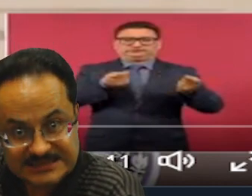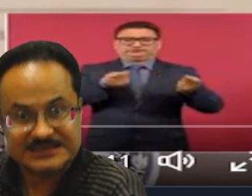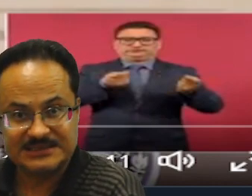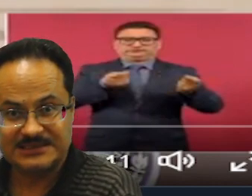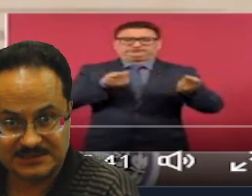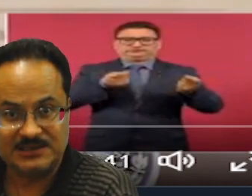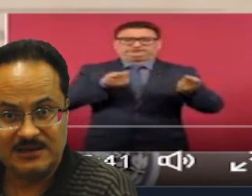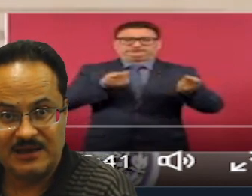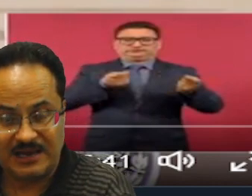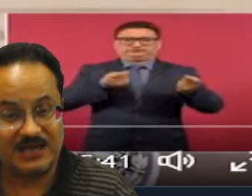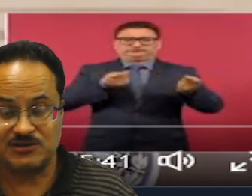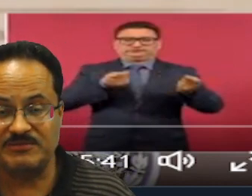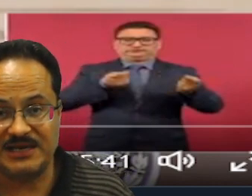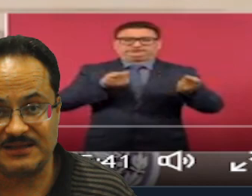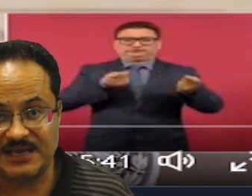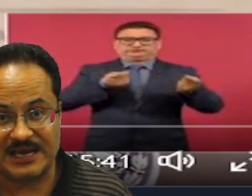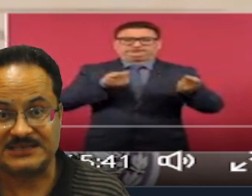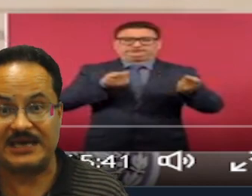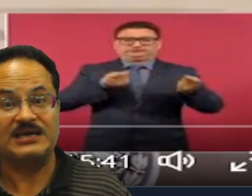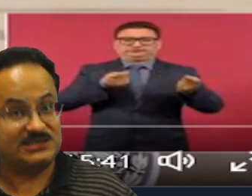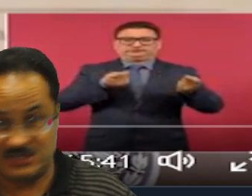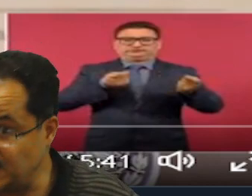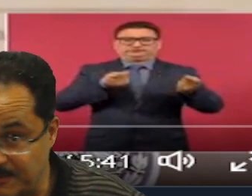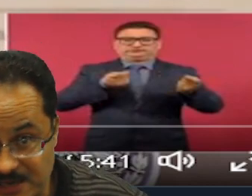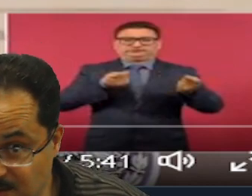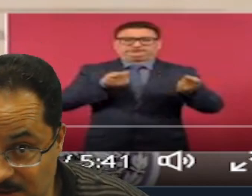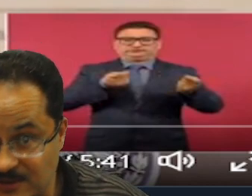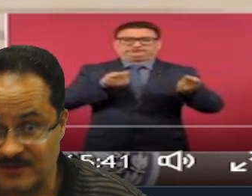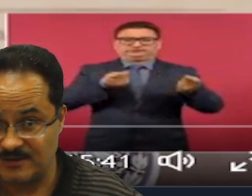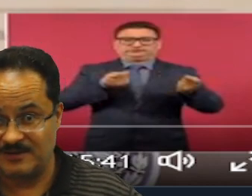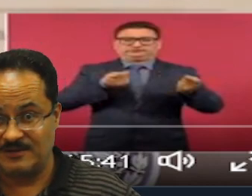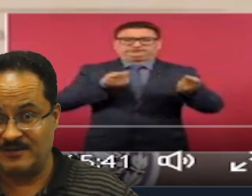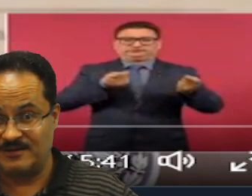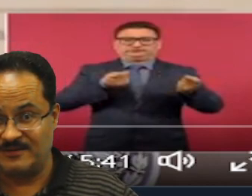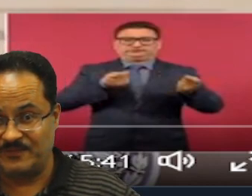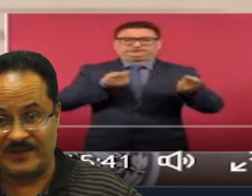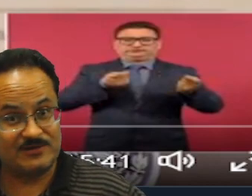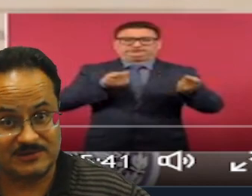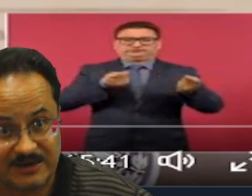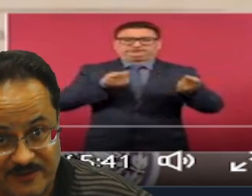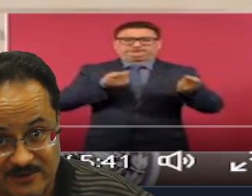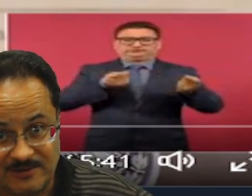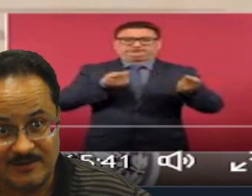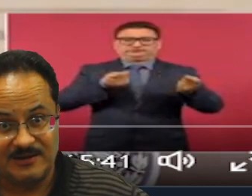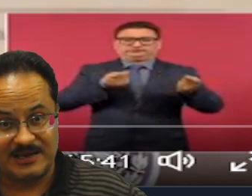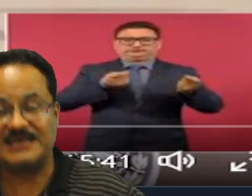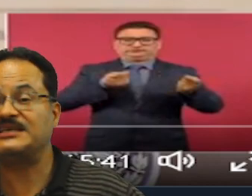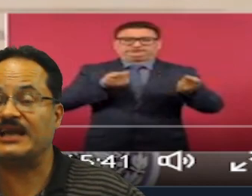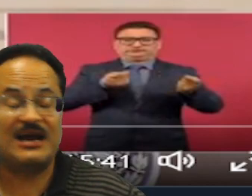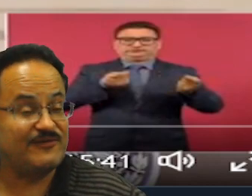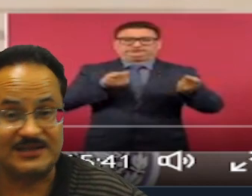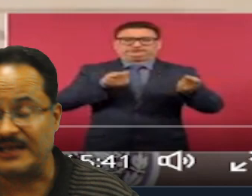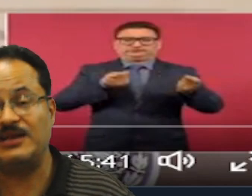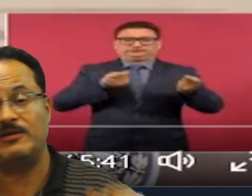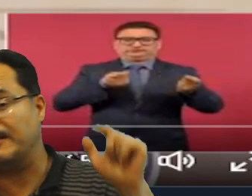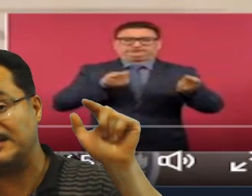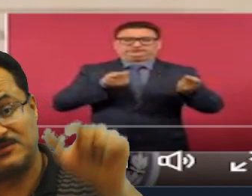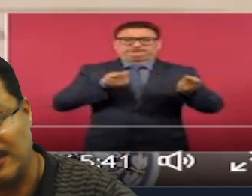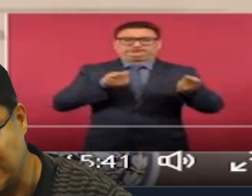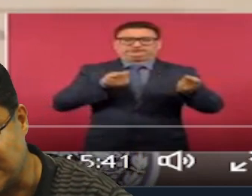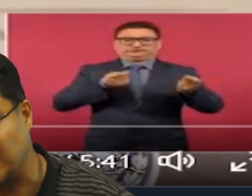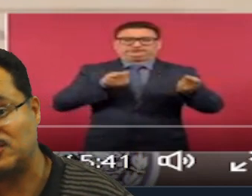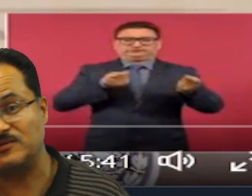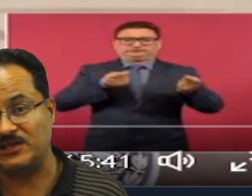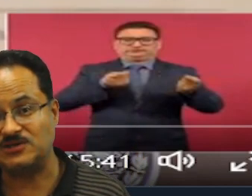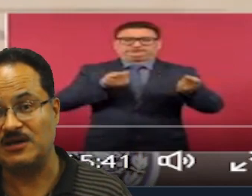mañaneras el hecho inminente es que sigue habiendo narcotráfico que hace llegar fentanilo y